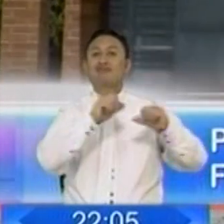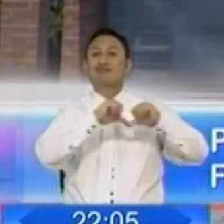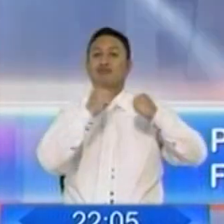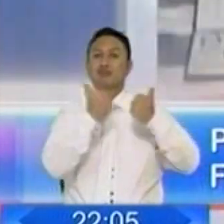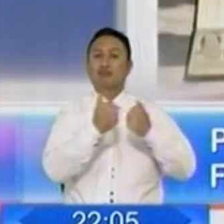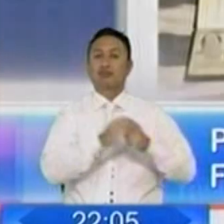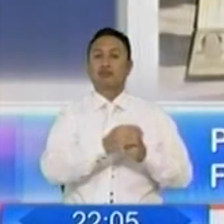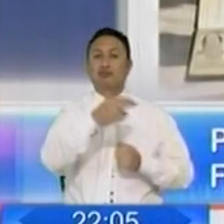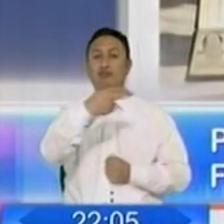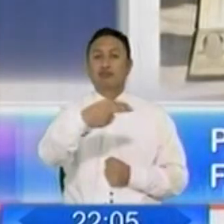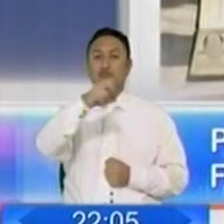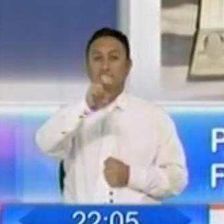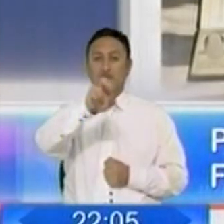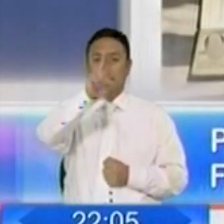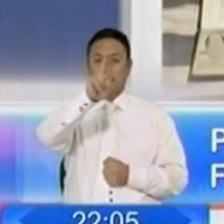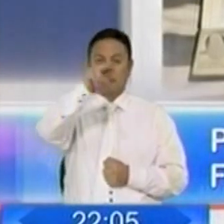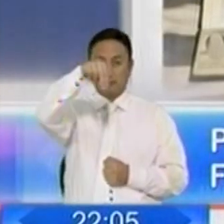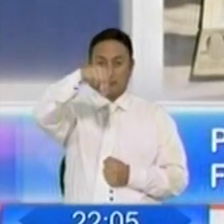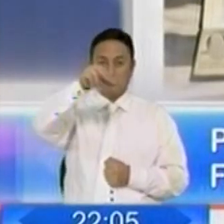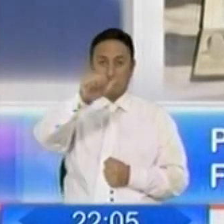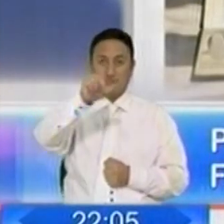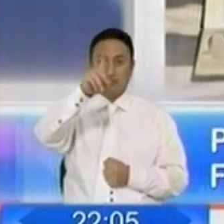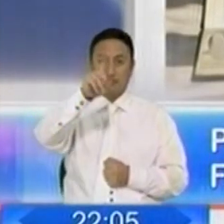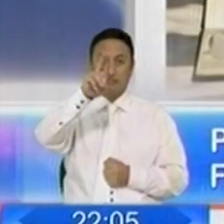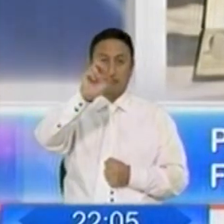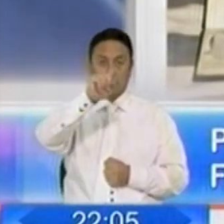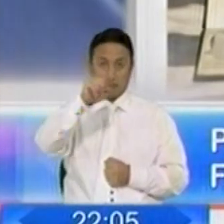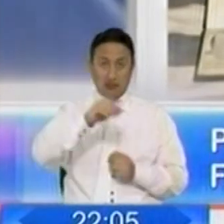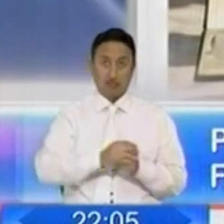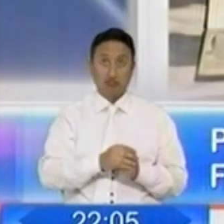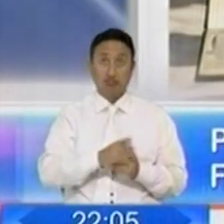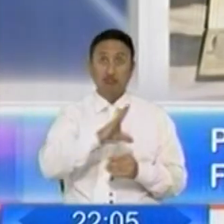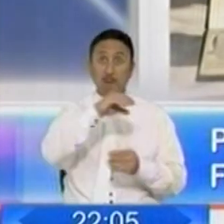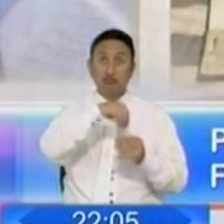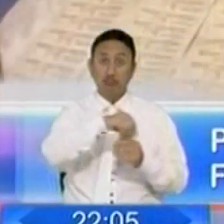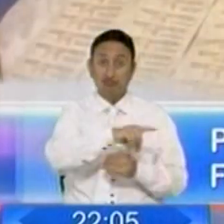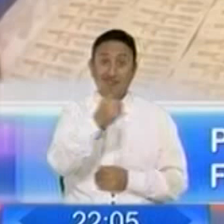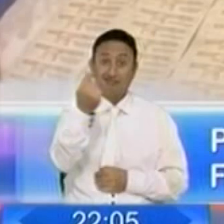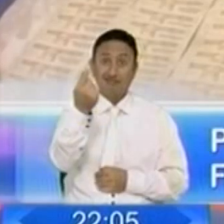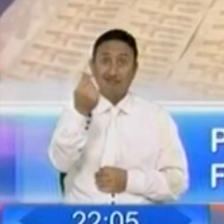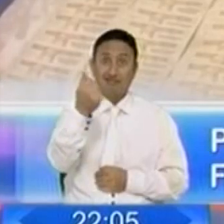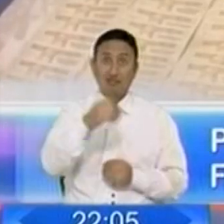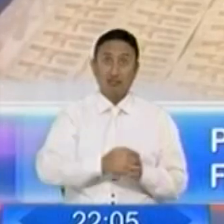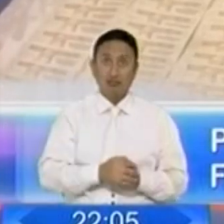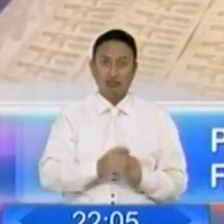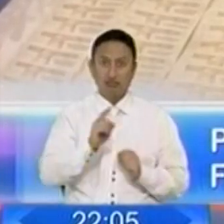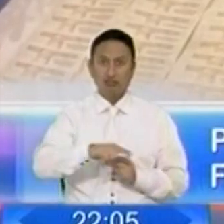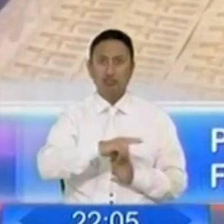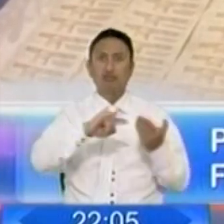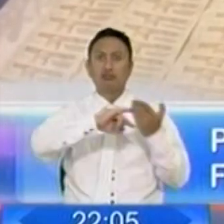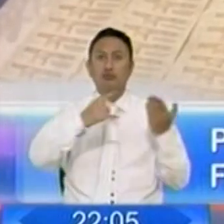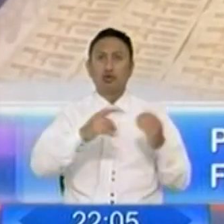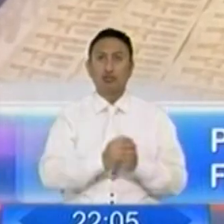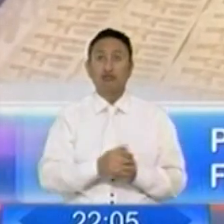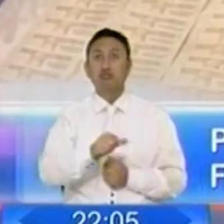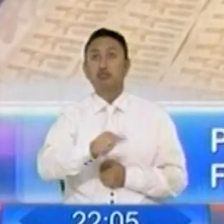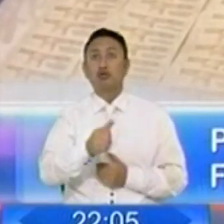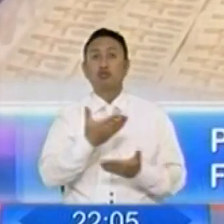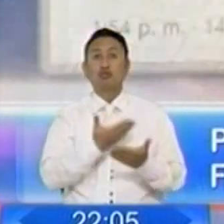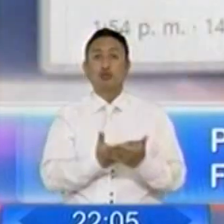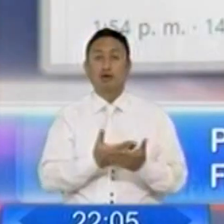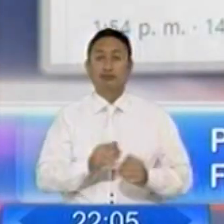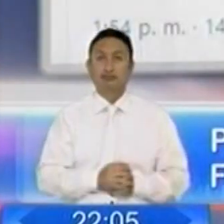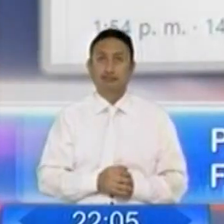Hernández también fue allanada por la policía. En el interior se encontró dinero en efectivo, dispositivos electrónicos y otros